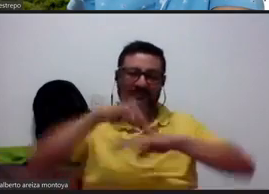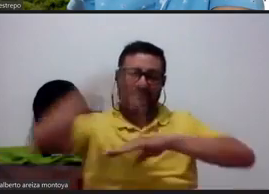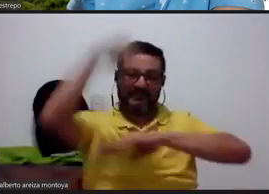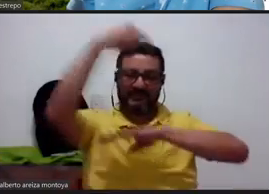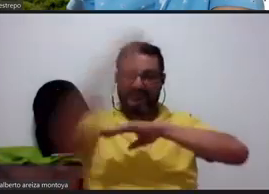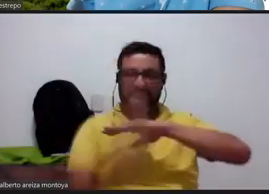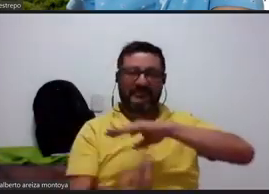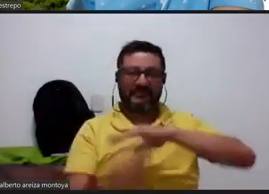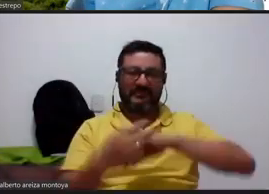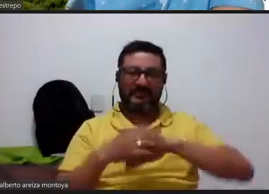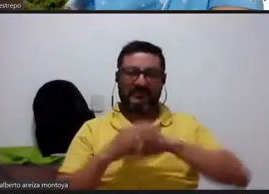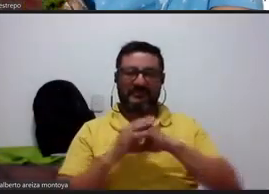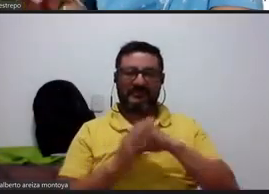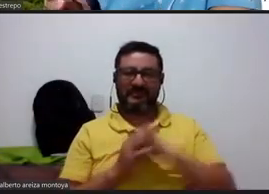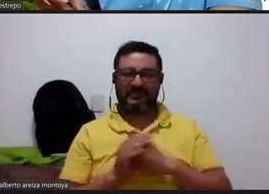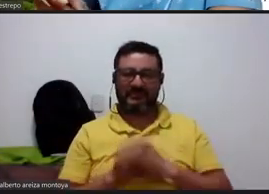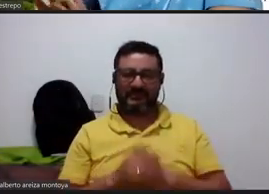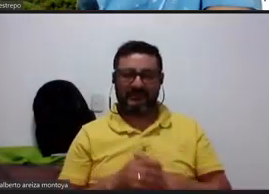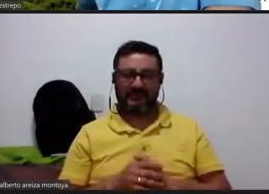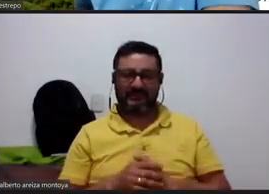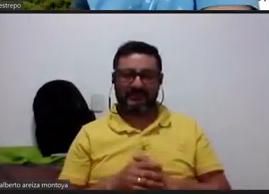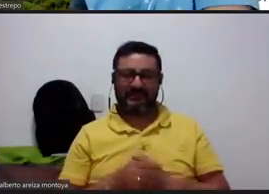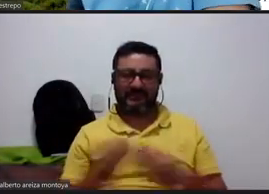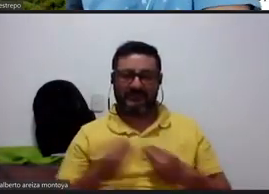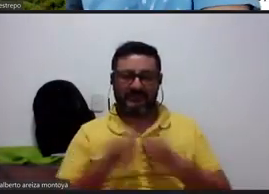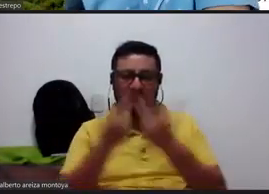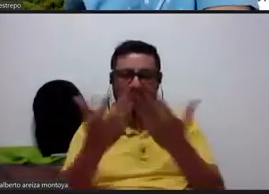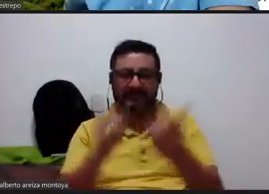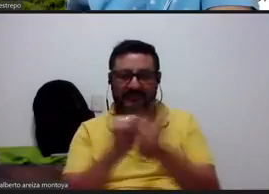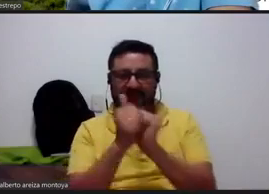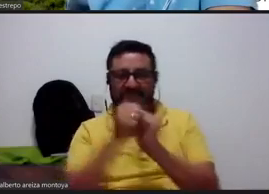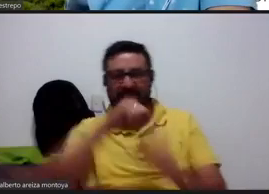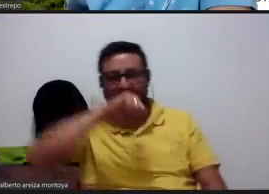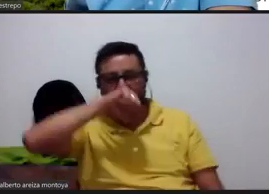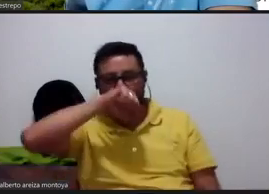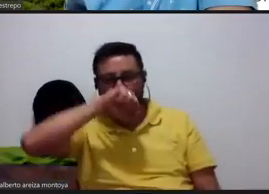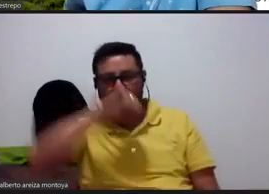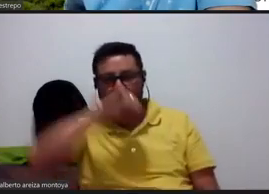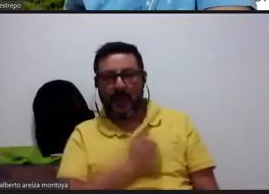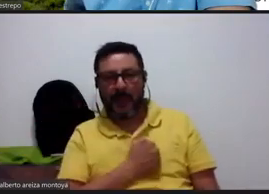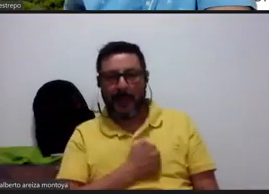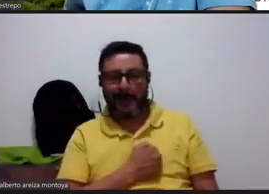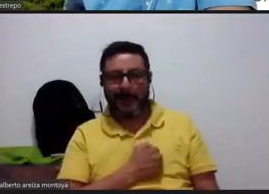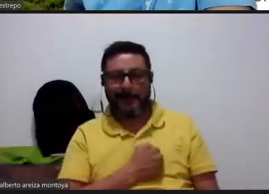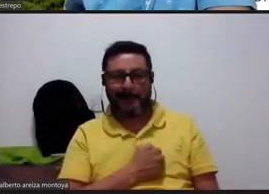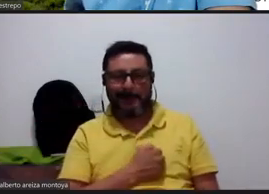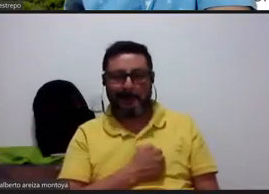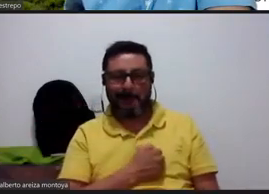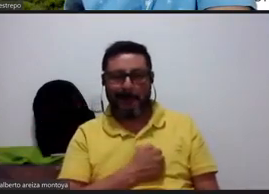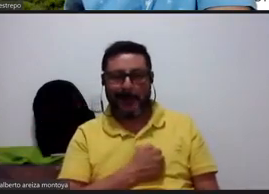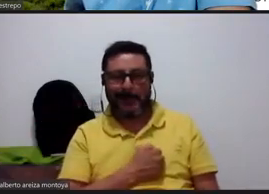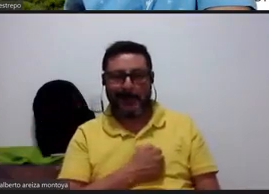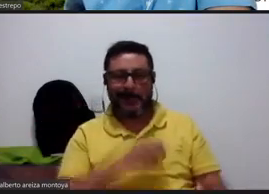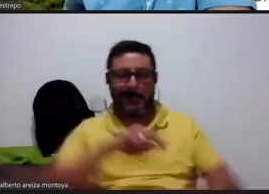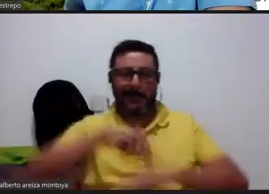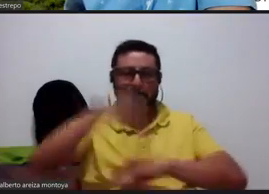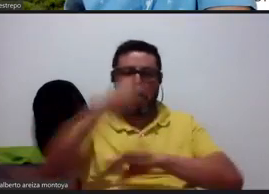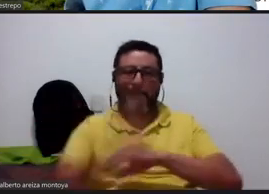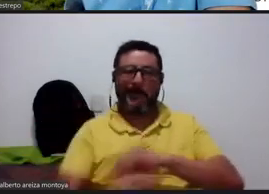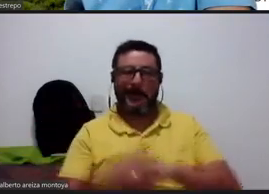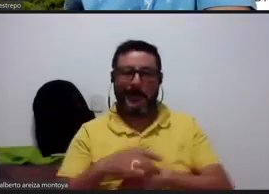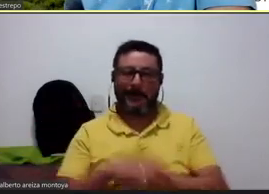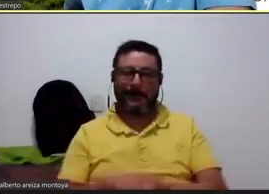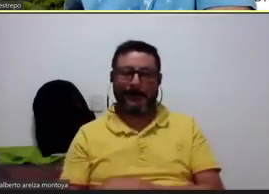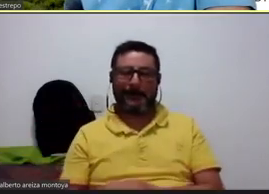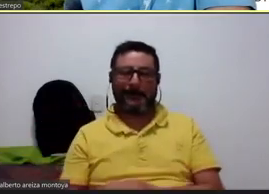porque pienso que puedo devolverle mucho a mi deporte. Y no tiene que ser enclavado. Yo sé que en unos años voy a estar involucrado en muchísimas más cosas.